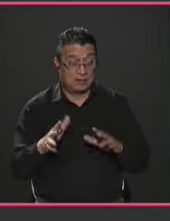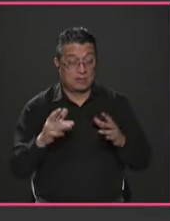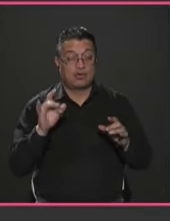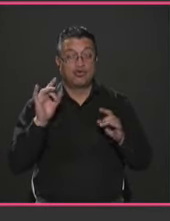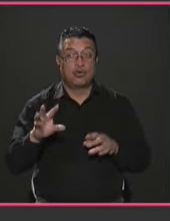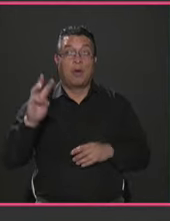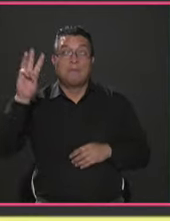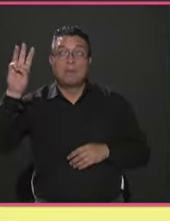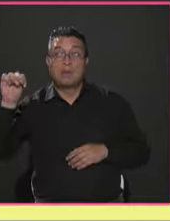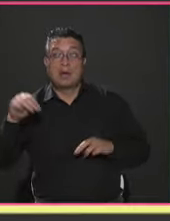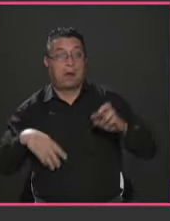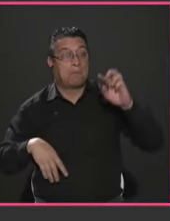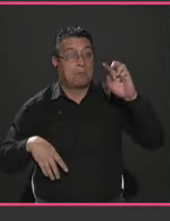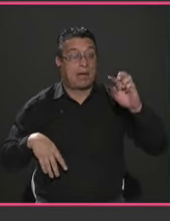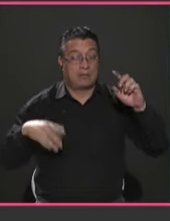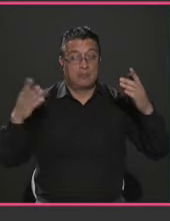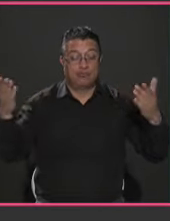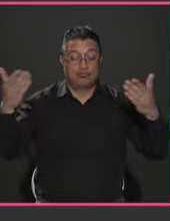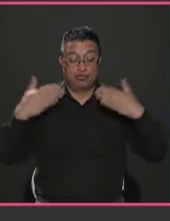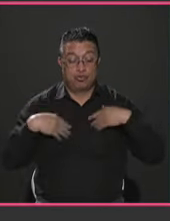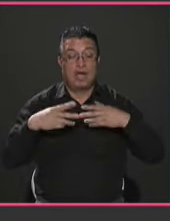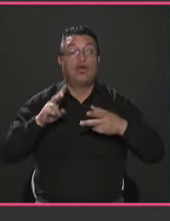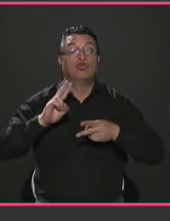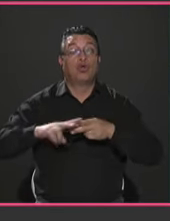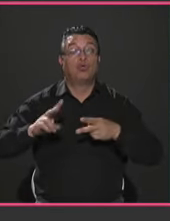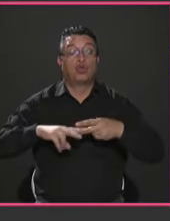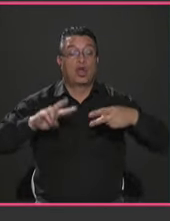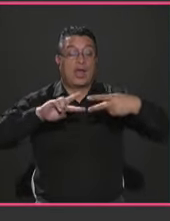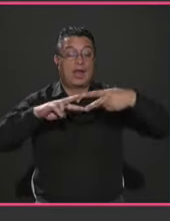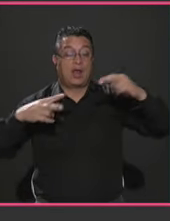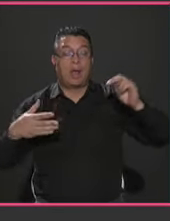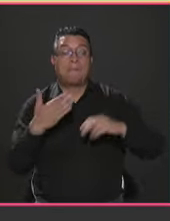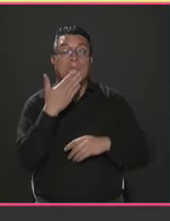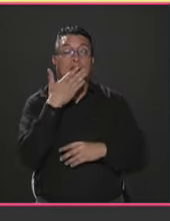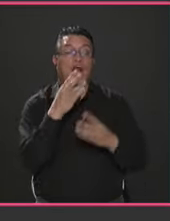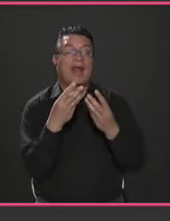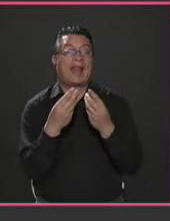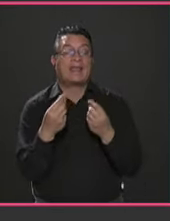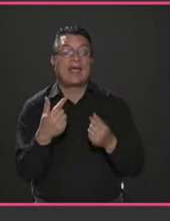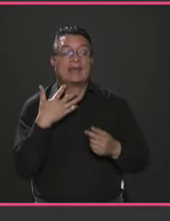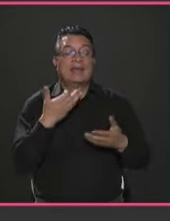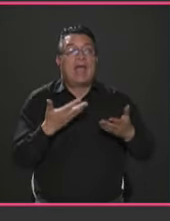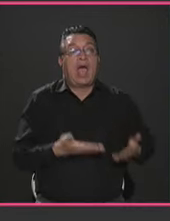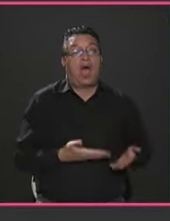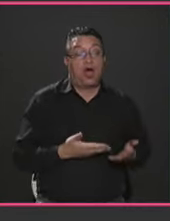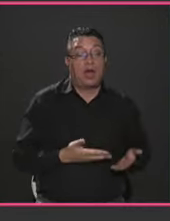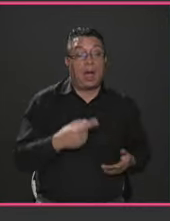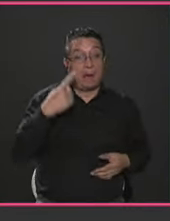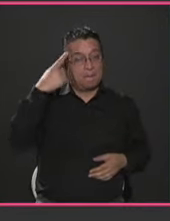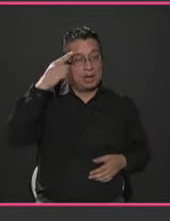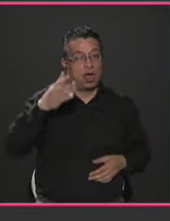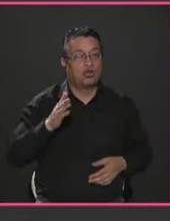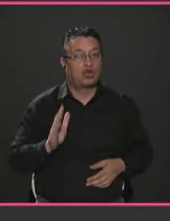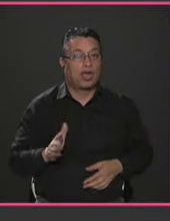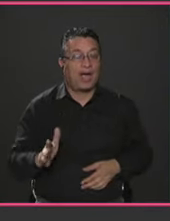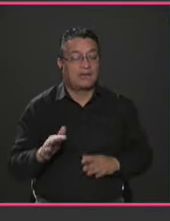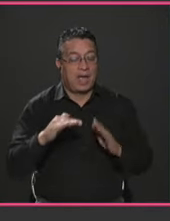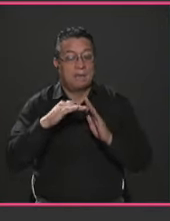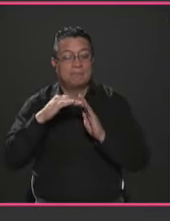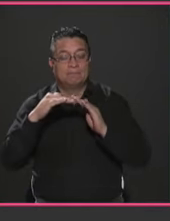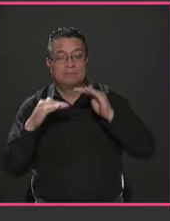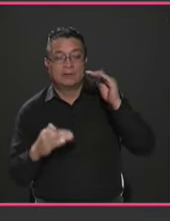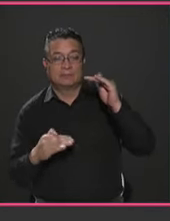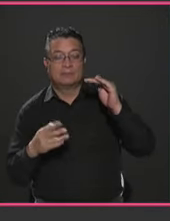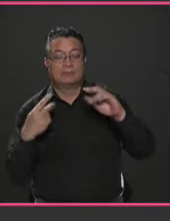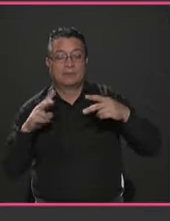tipo materno y paterno soluciones o genomas que eran de mejor calidad que la referencia actual pero todavía estamos un poco por debajo del